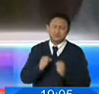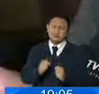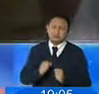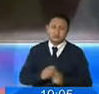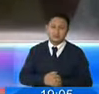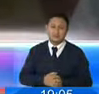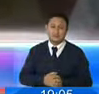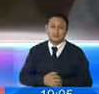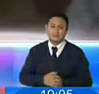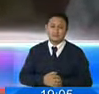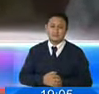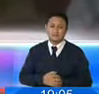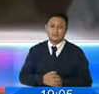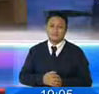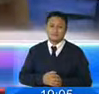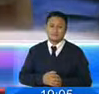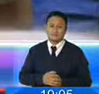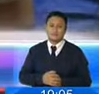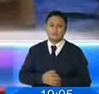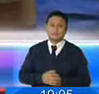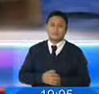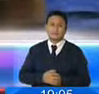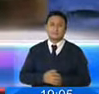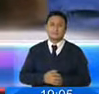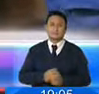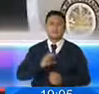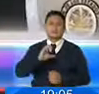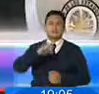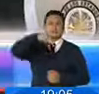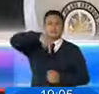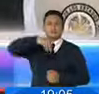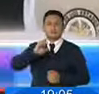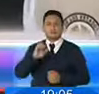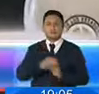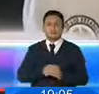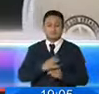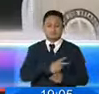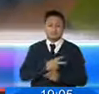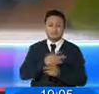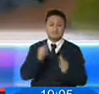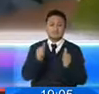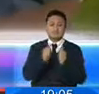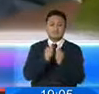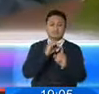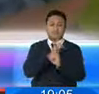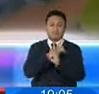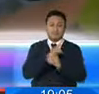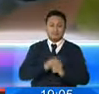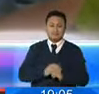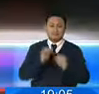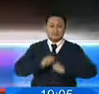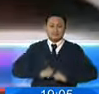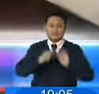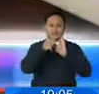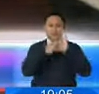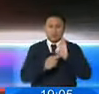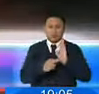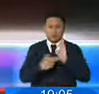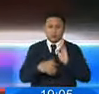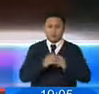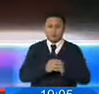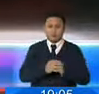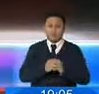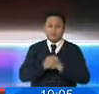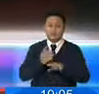subir. Es un poco difícil. El Consejo Nacional Electoral y Consejo de las Discapacidades levantaron una ficha de registro de acuerdo a